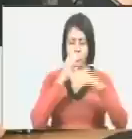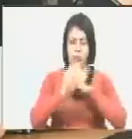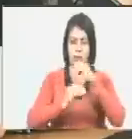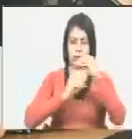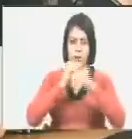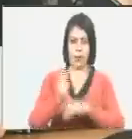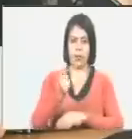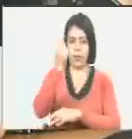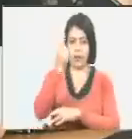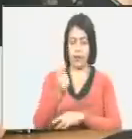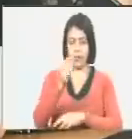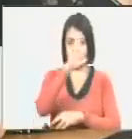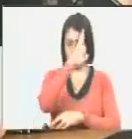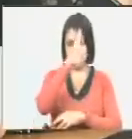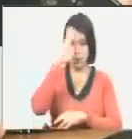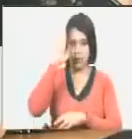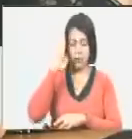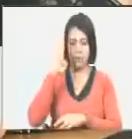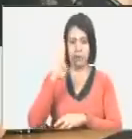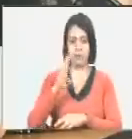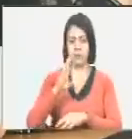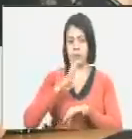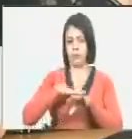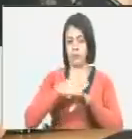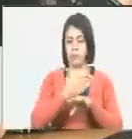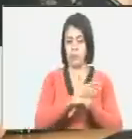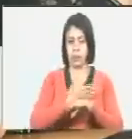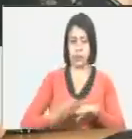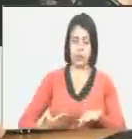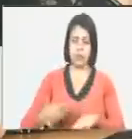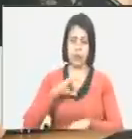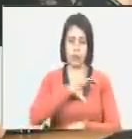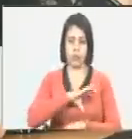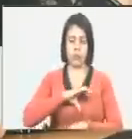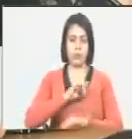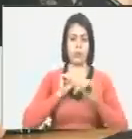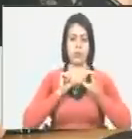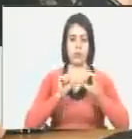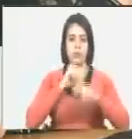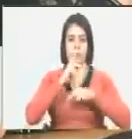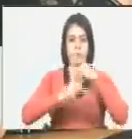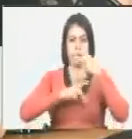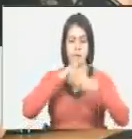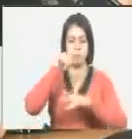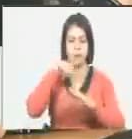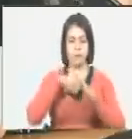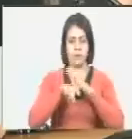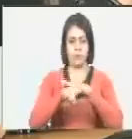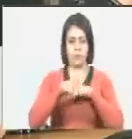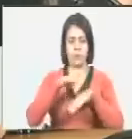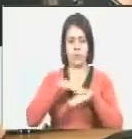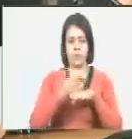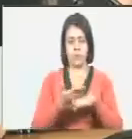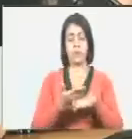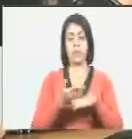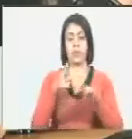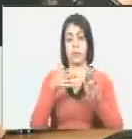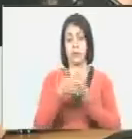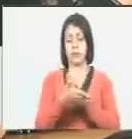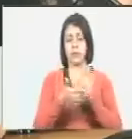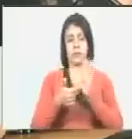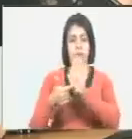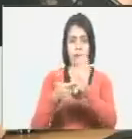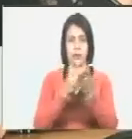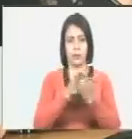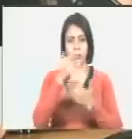suscrita por el diputado Diosdado Cabello Rondón, presidente de la Comisión Permanente Política Interior, mediante la cual remitió